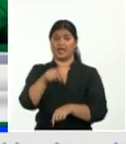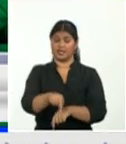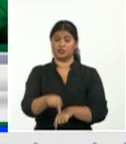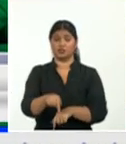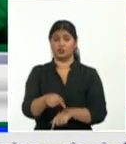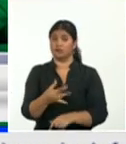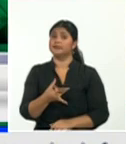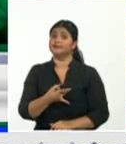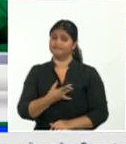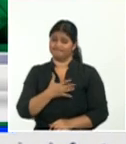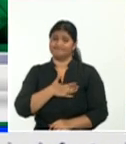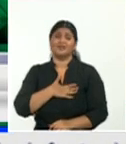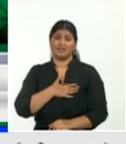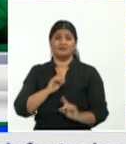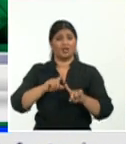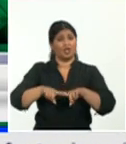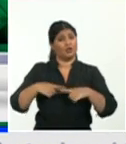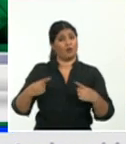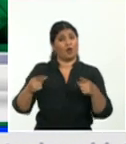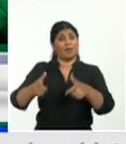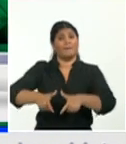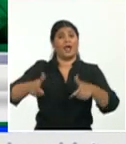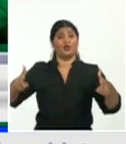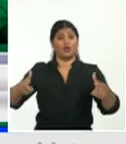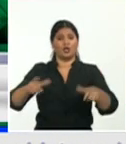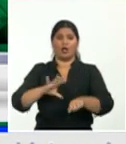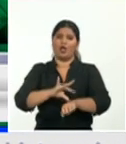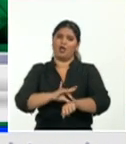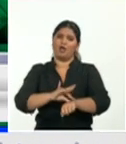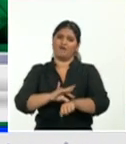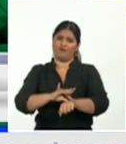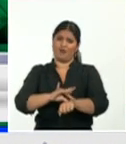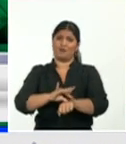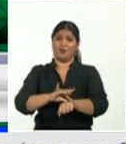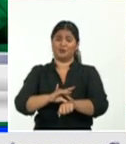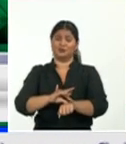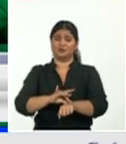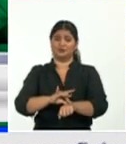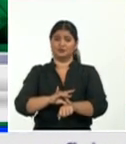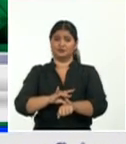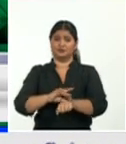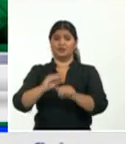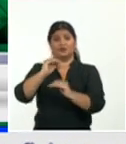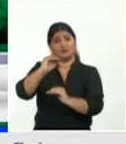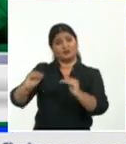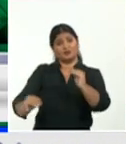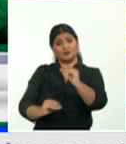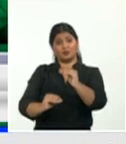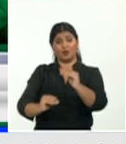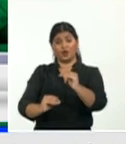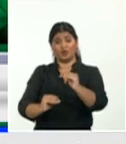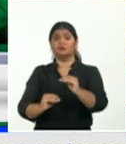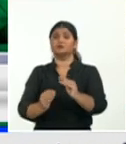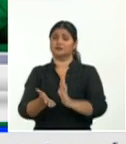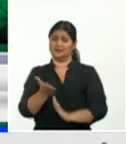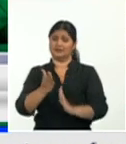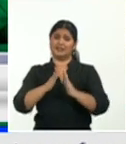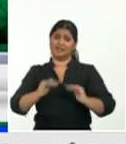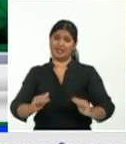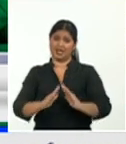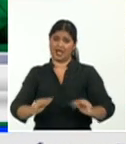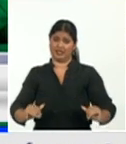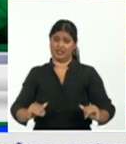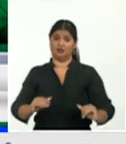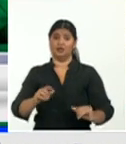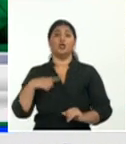se ingresan más casos que los que se da el alta ya recuperados, y que eso es lo que hace que el